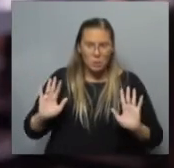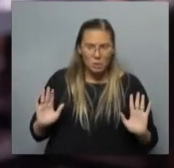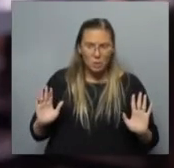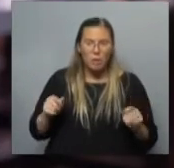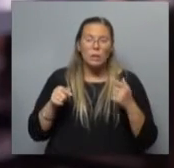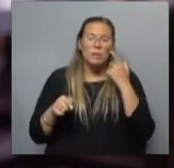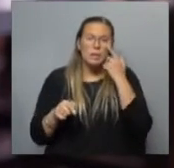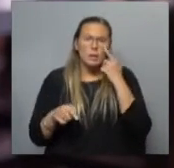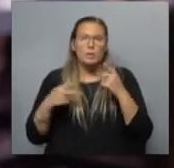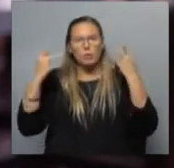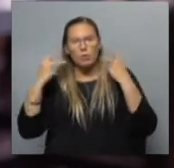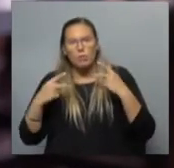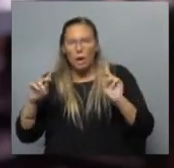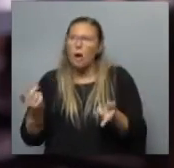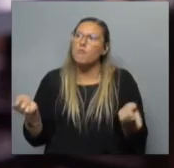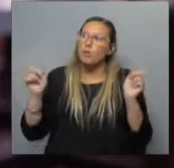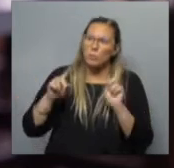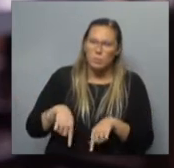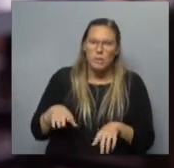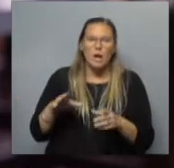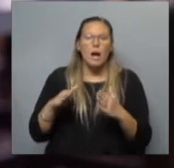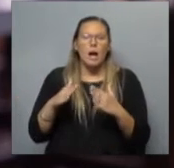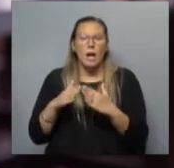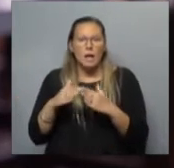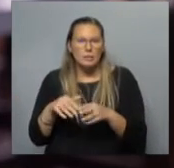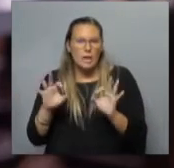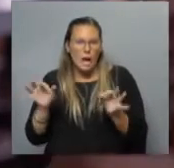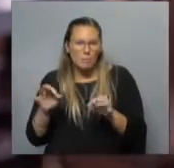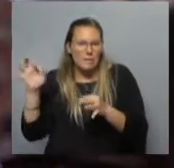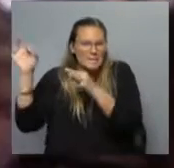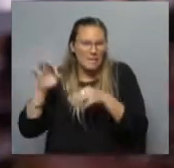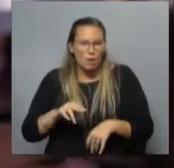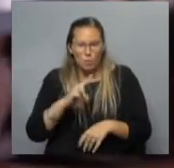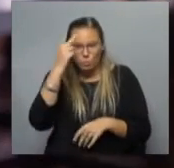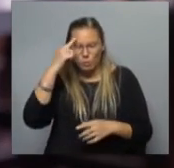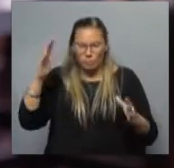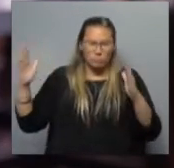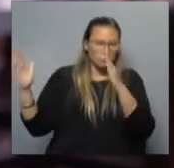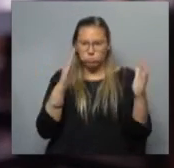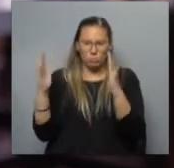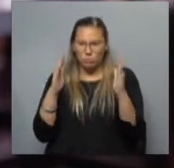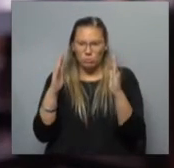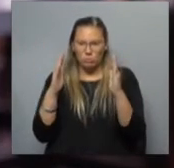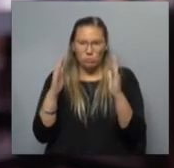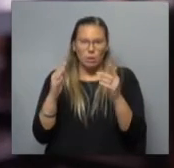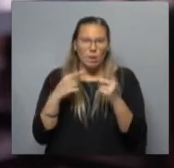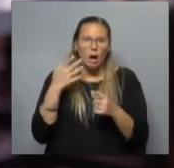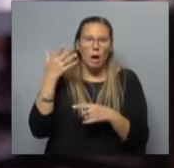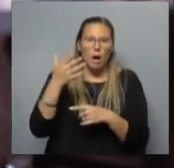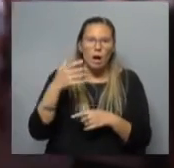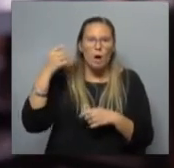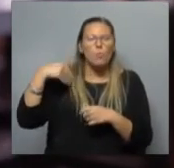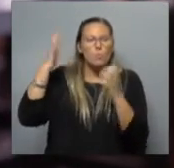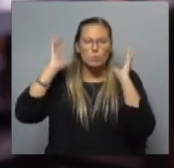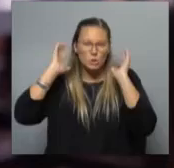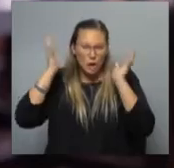bueno, en esto de que viajaba, volvía de la casa de mi hermano, llegaba a Uruguay, era como que me sacudía la cabeza que iba a buscar un shampoo,